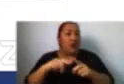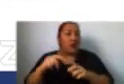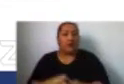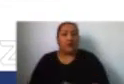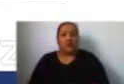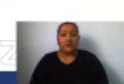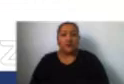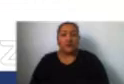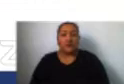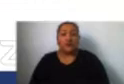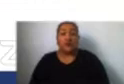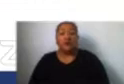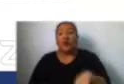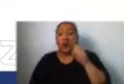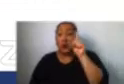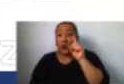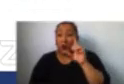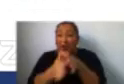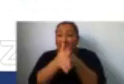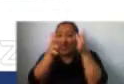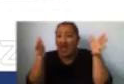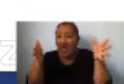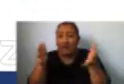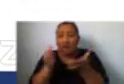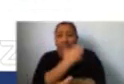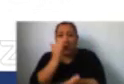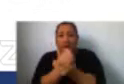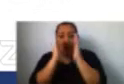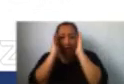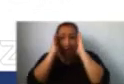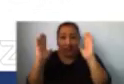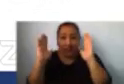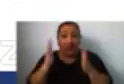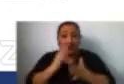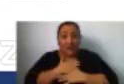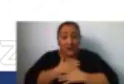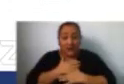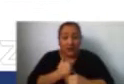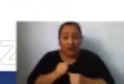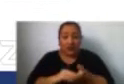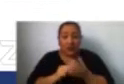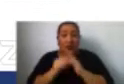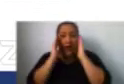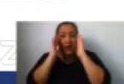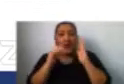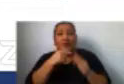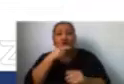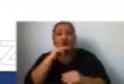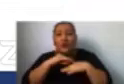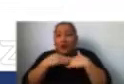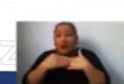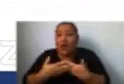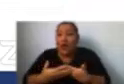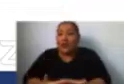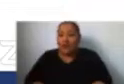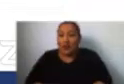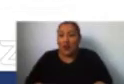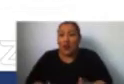Uno de los grandes problemas en la atención a la salud fue la atención de las mujeres gestantes con